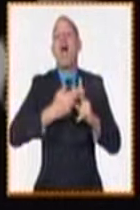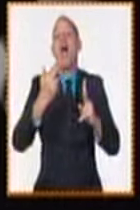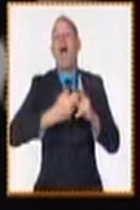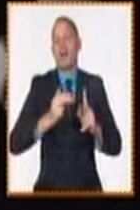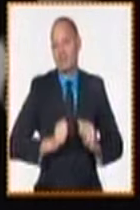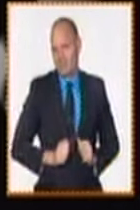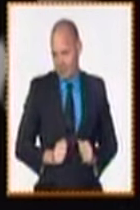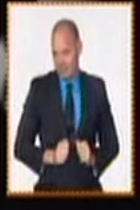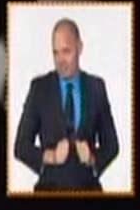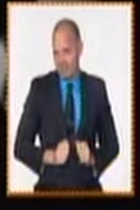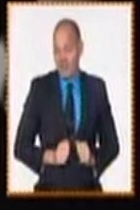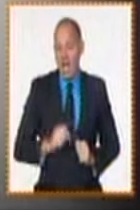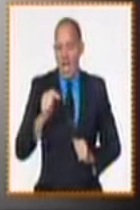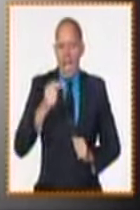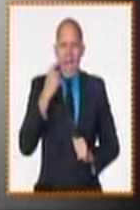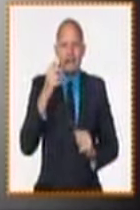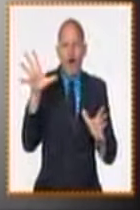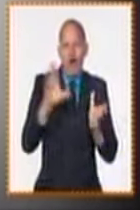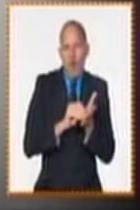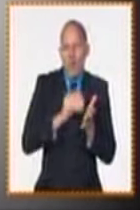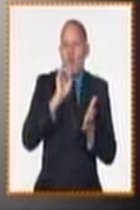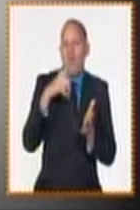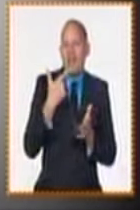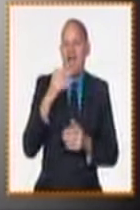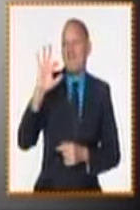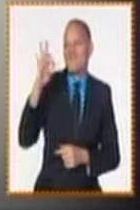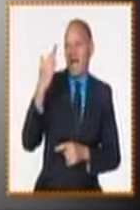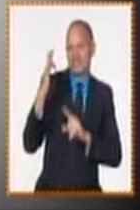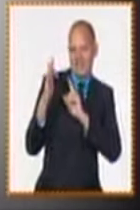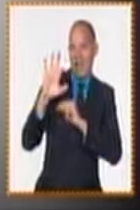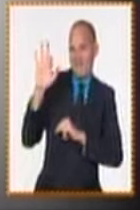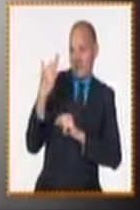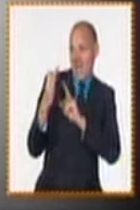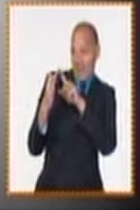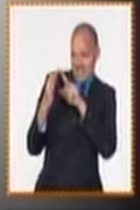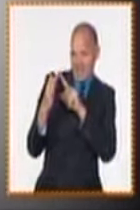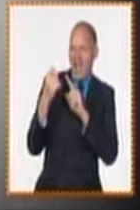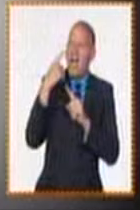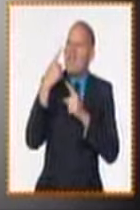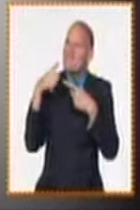excelente pensamiento humanista y de una proyección democrática